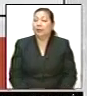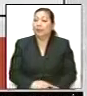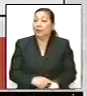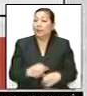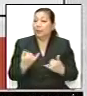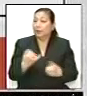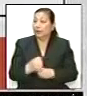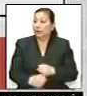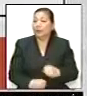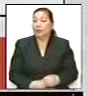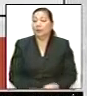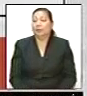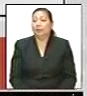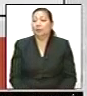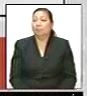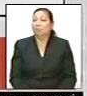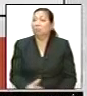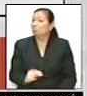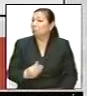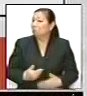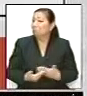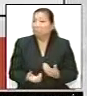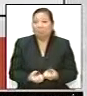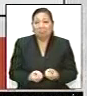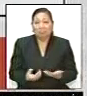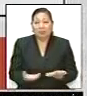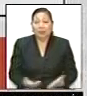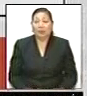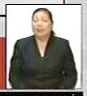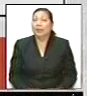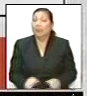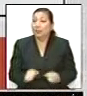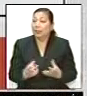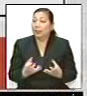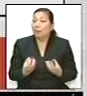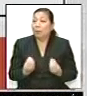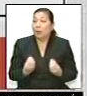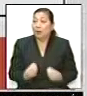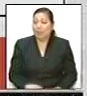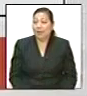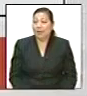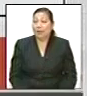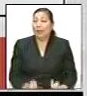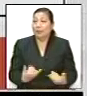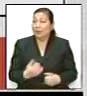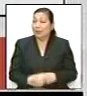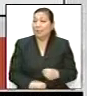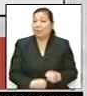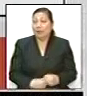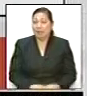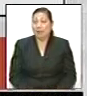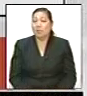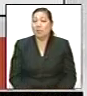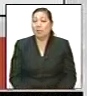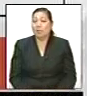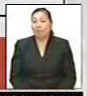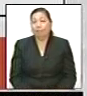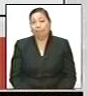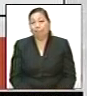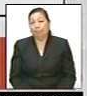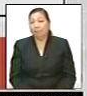este año no hemos avanzado tanto como hubiéramos querido porque ha sido este año un poco un